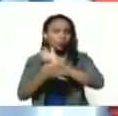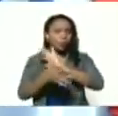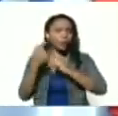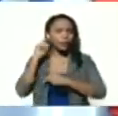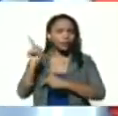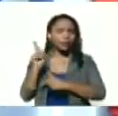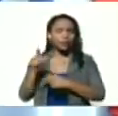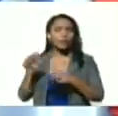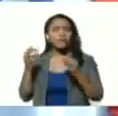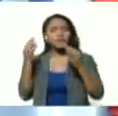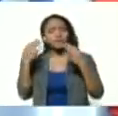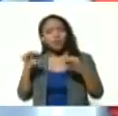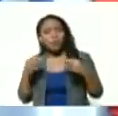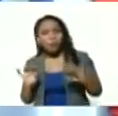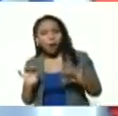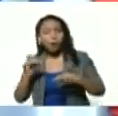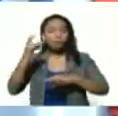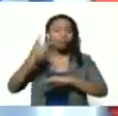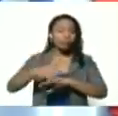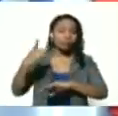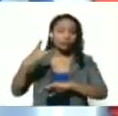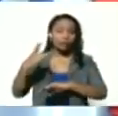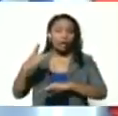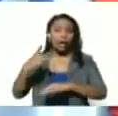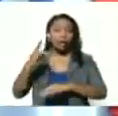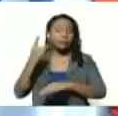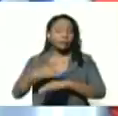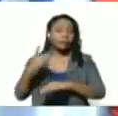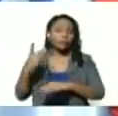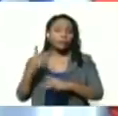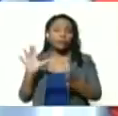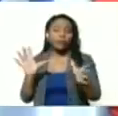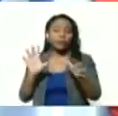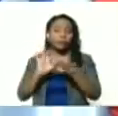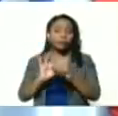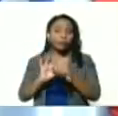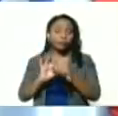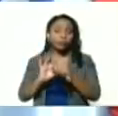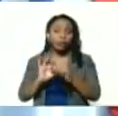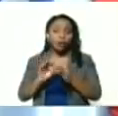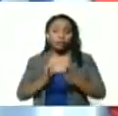o agravada. Está el delito de concusión.